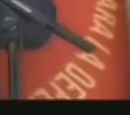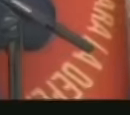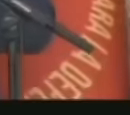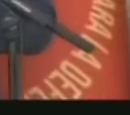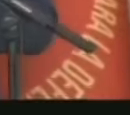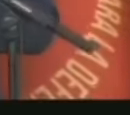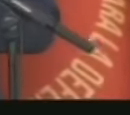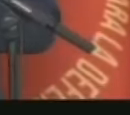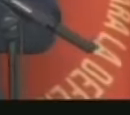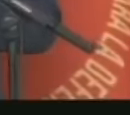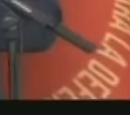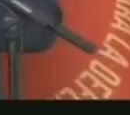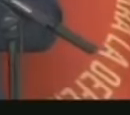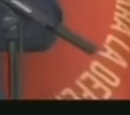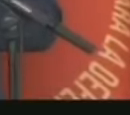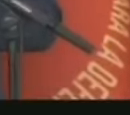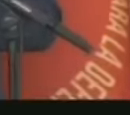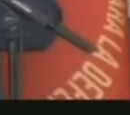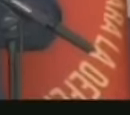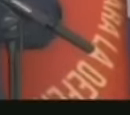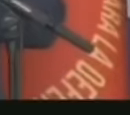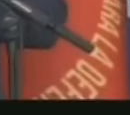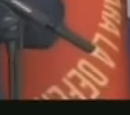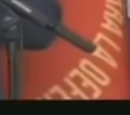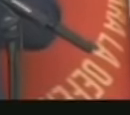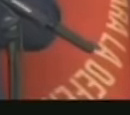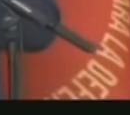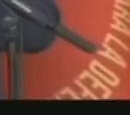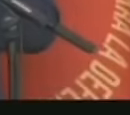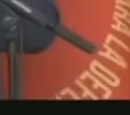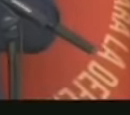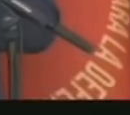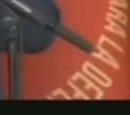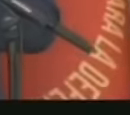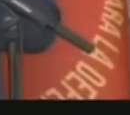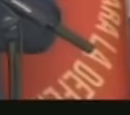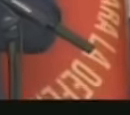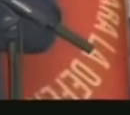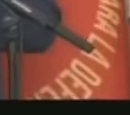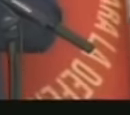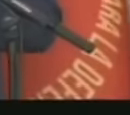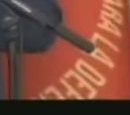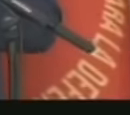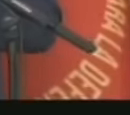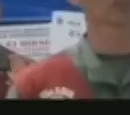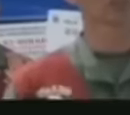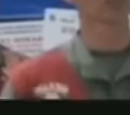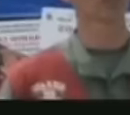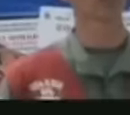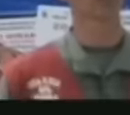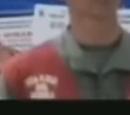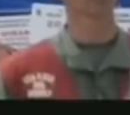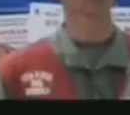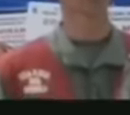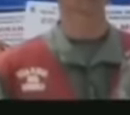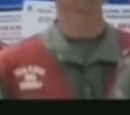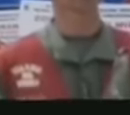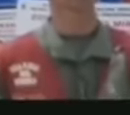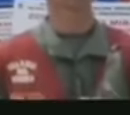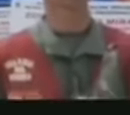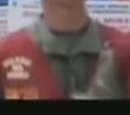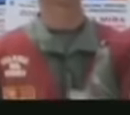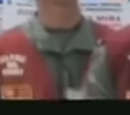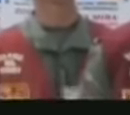base a lo irreversible que pudiera ser en ese momento el porcentaje numérico de votación.